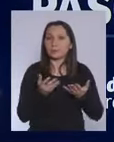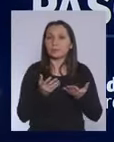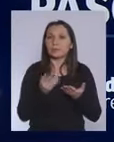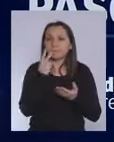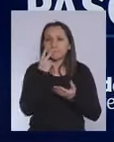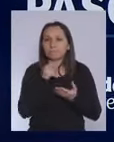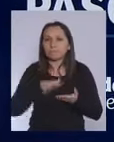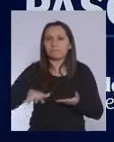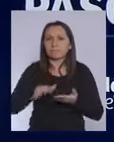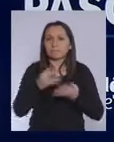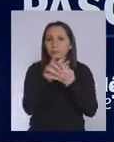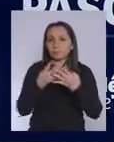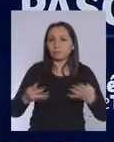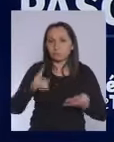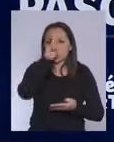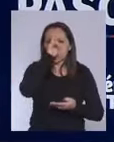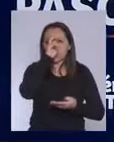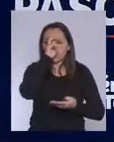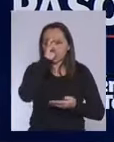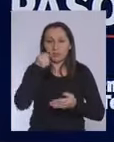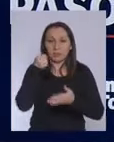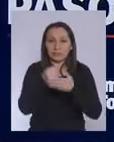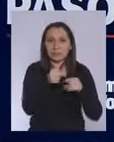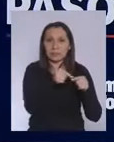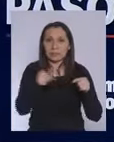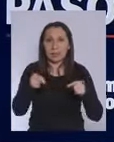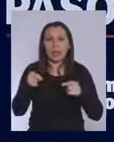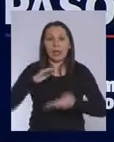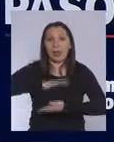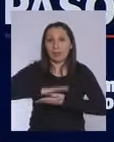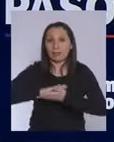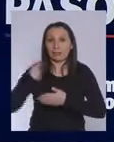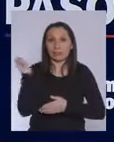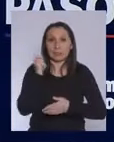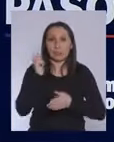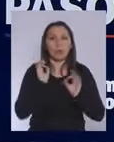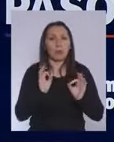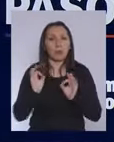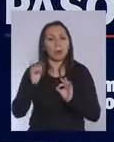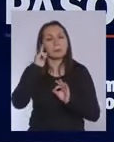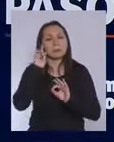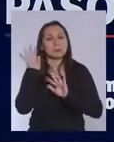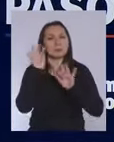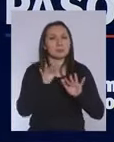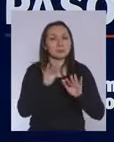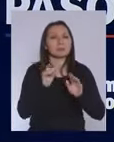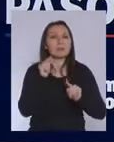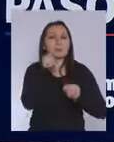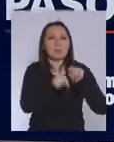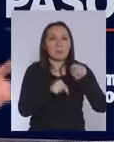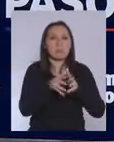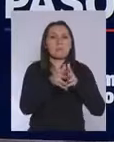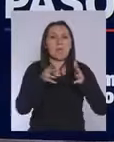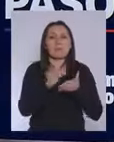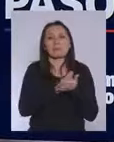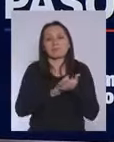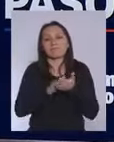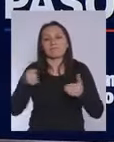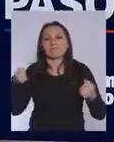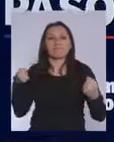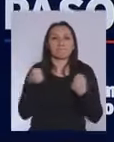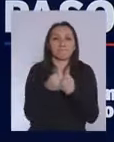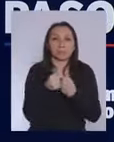se comportó la recta asistencial durante el fin de semana fiestas patrias en donde normalmente tenemos un aumento en las consultas ya sea por accidentes de